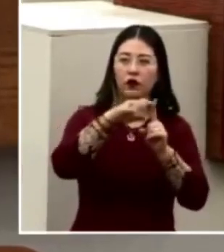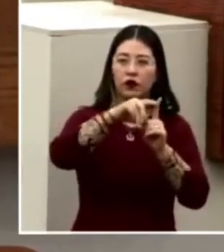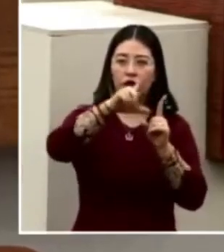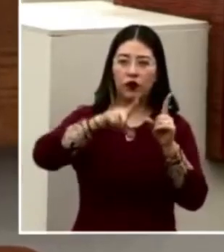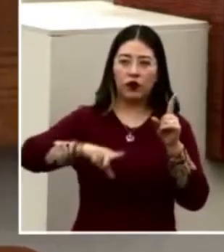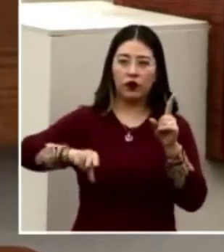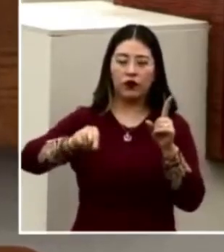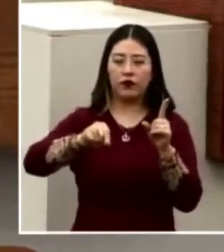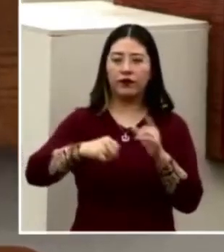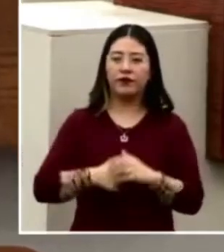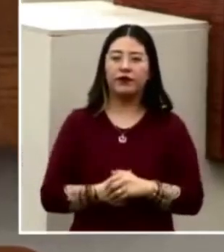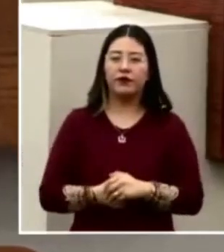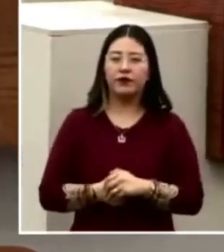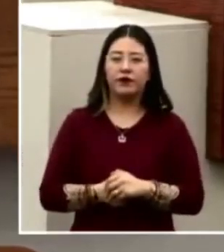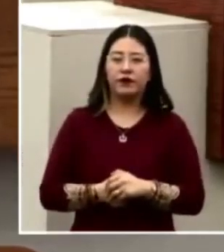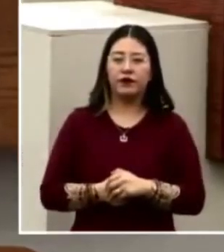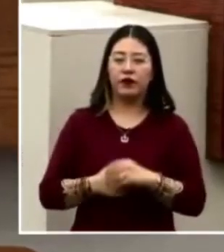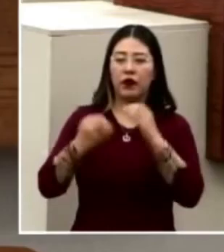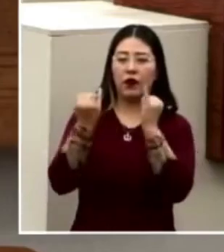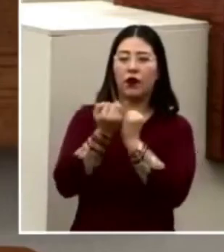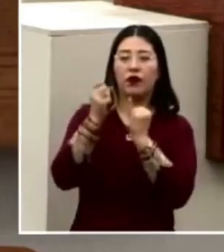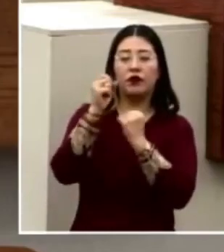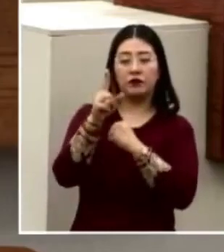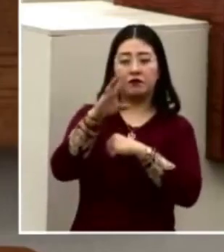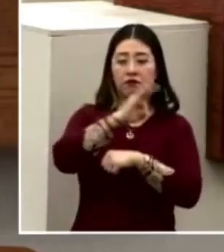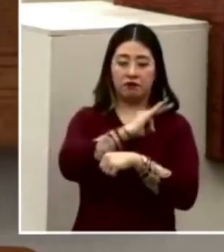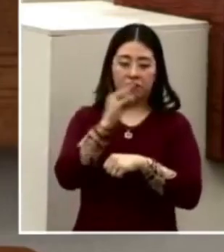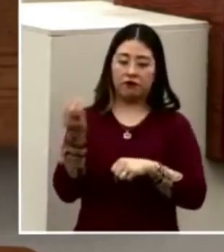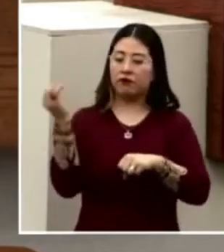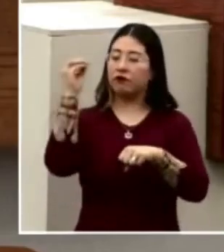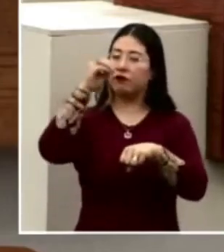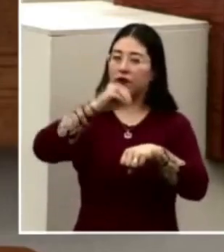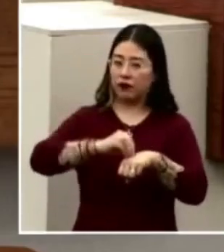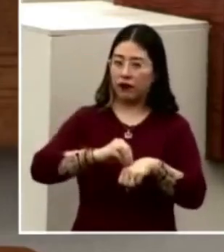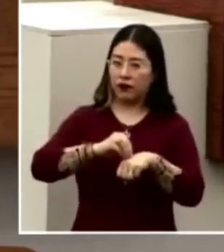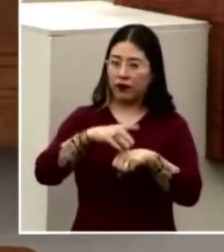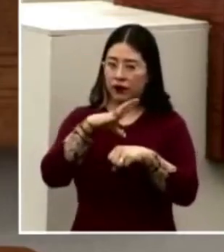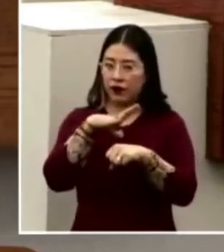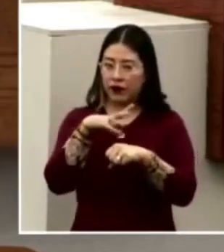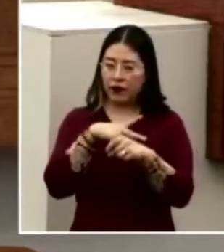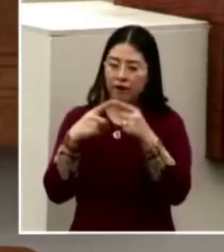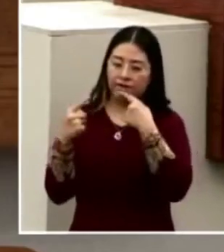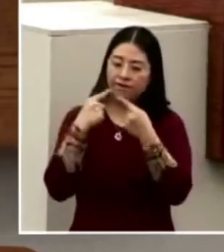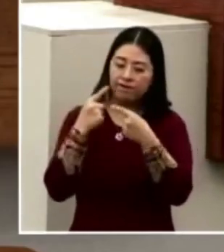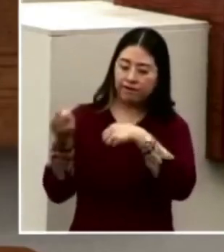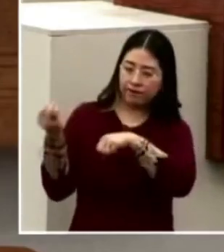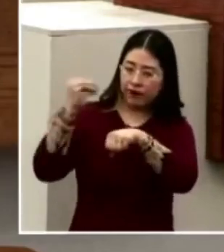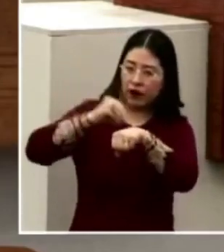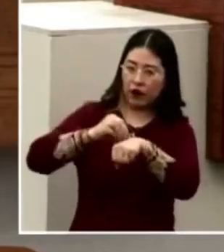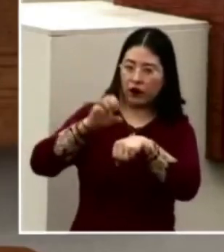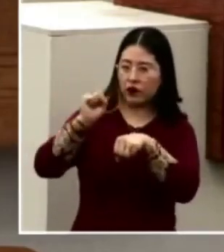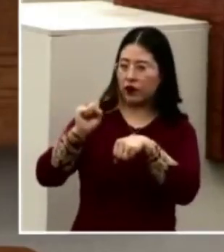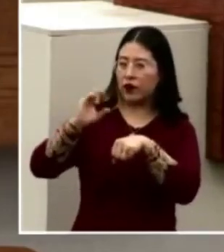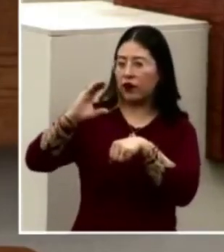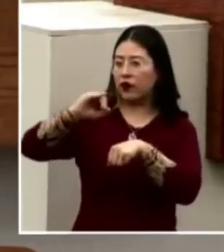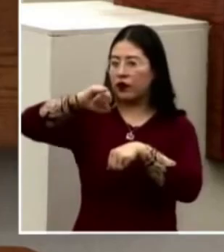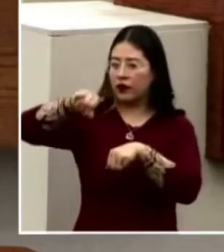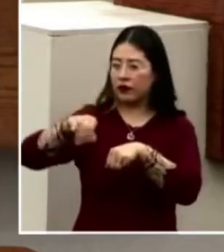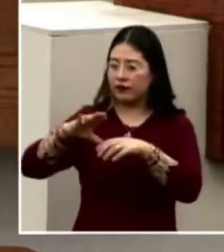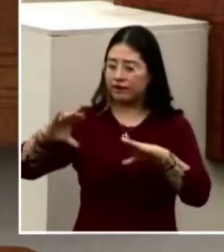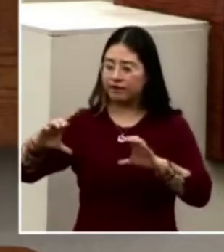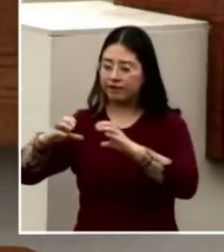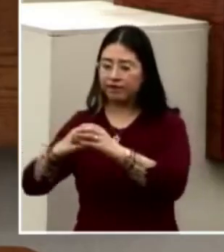nacional. Y se le agregó el reconocimiento que la Suprema Corte, o